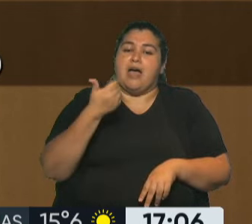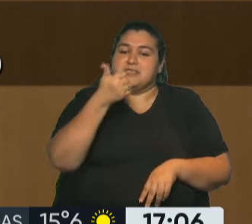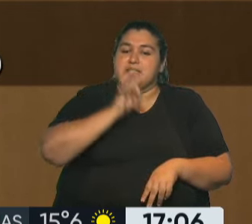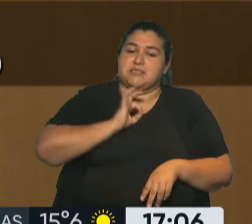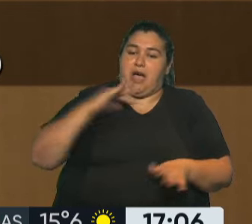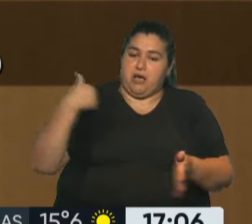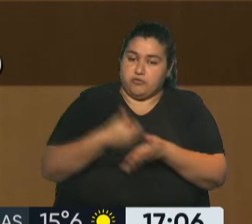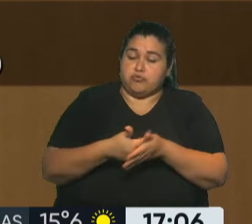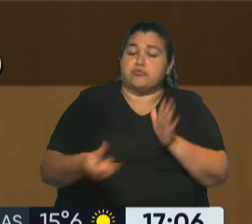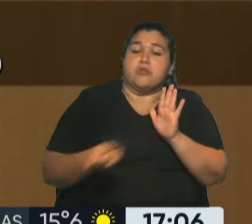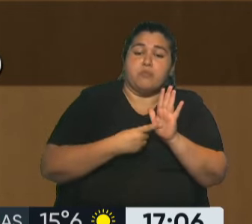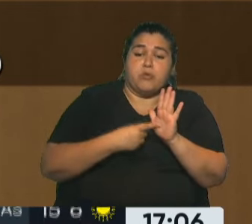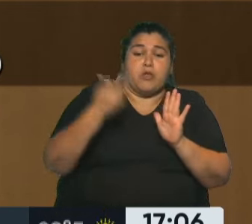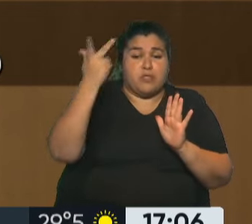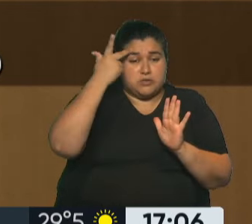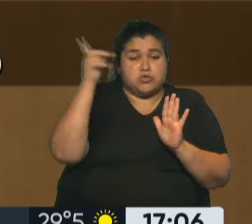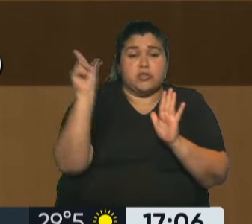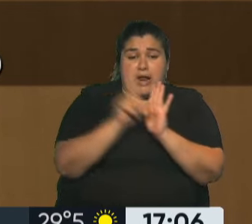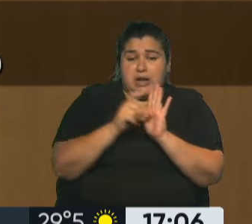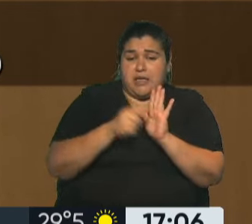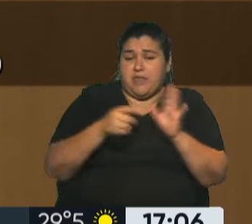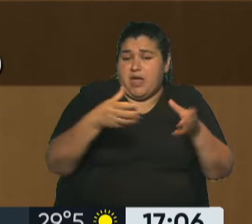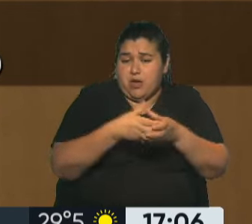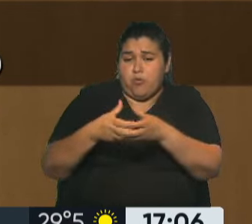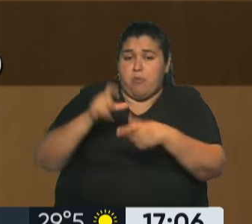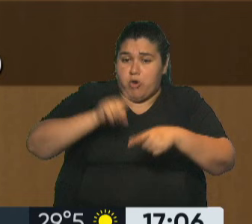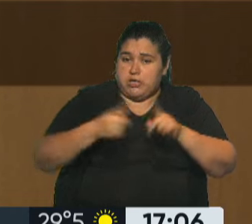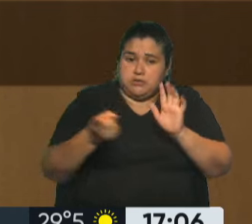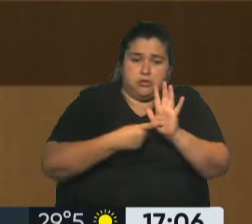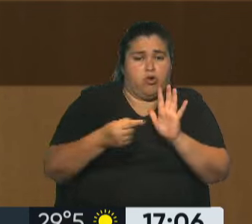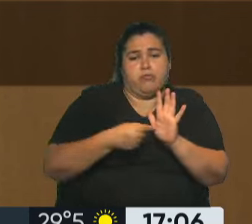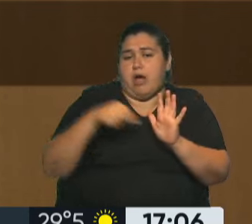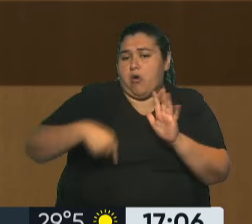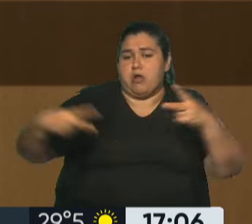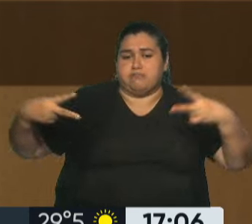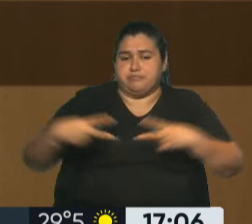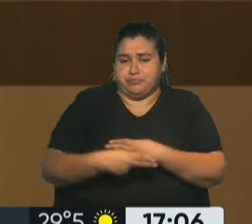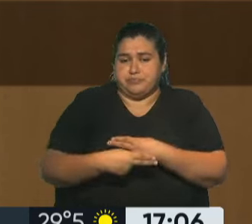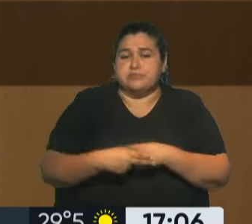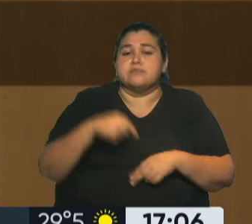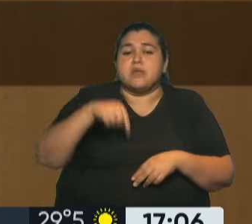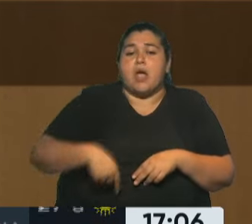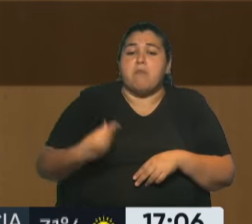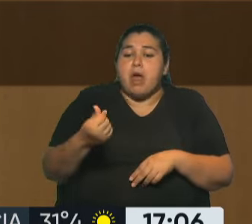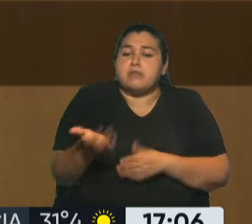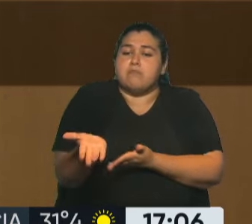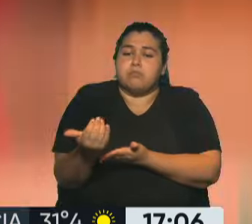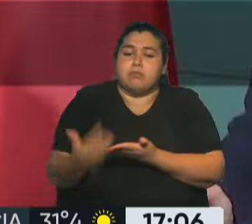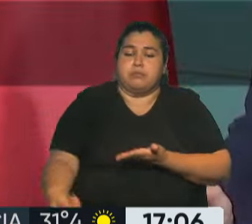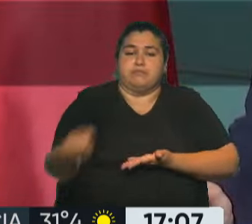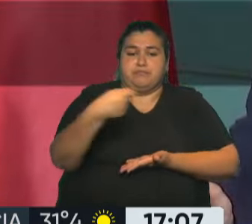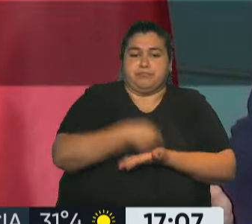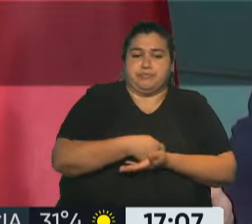Parteiengesetz ausgeschlossen. Zweitens, der Antrag der Antragsgegnerin auf Erstattung ihrer notwendigen Auslagen wird